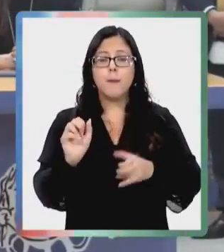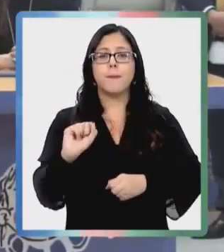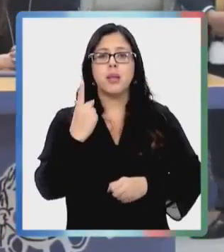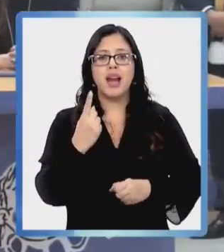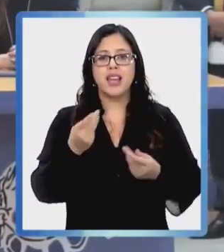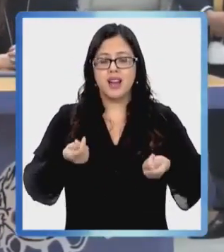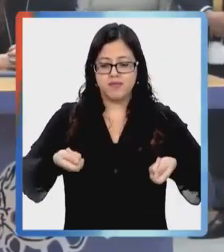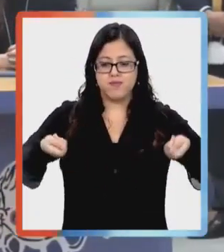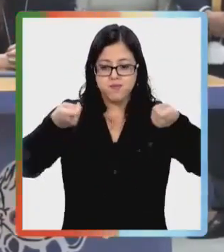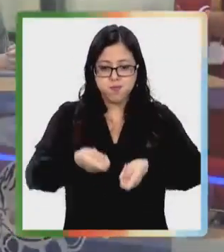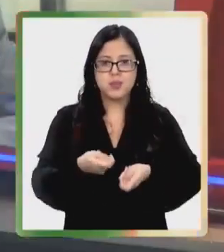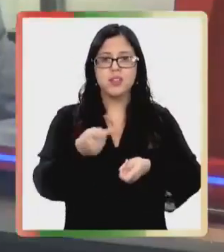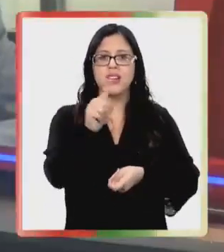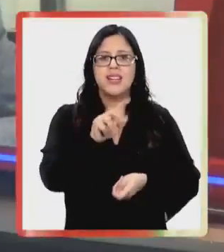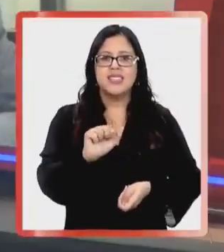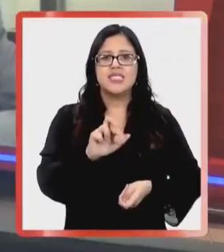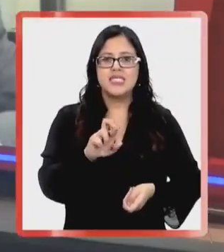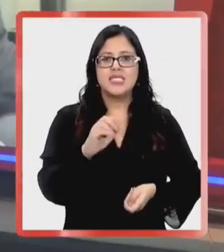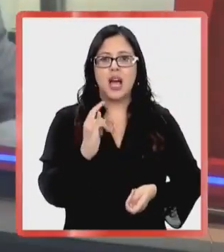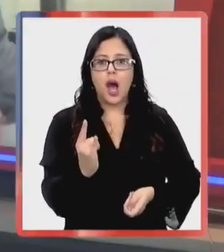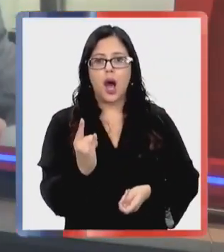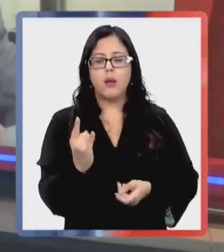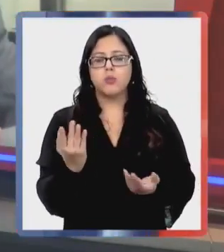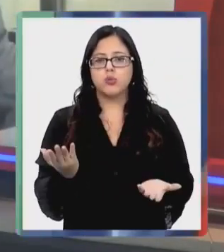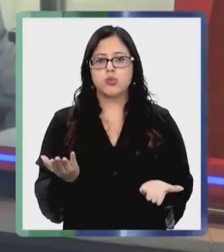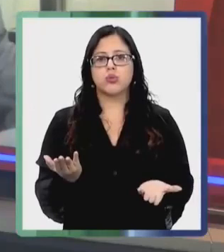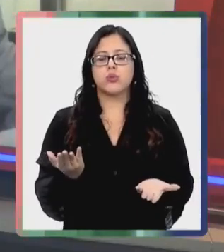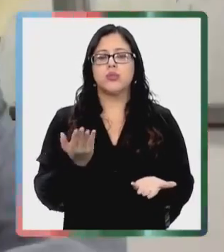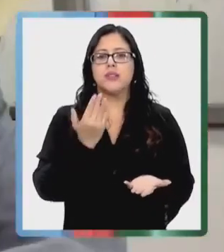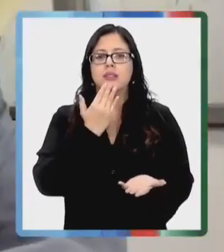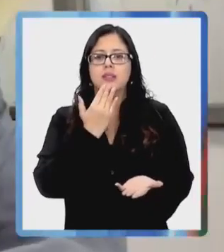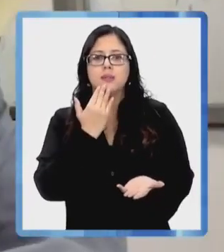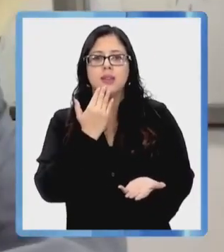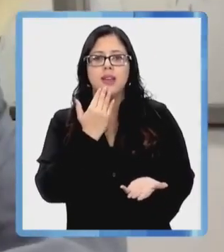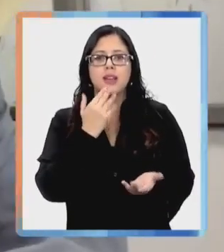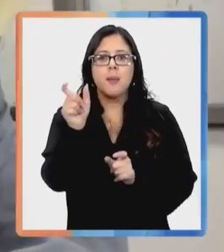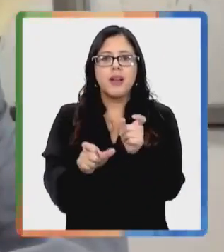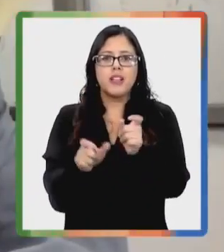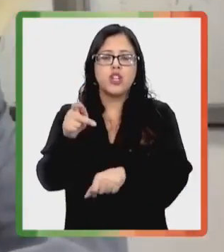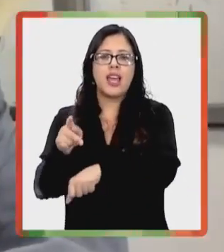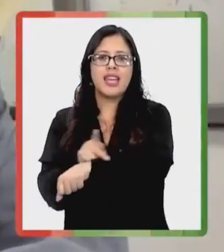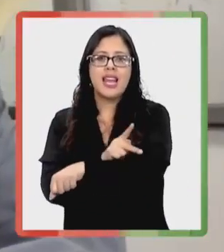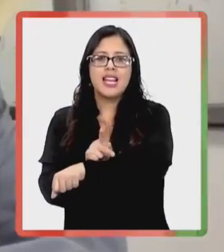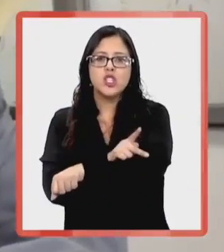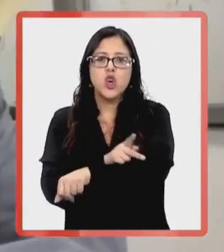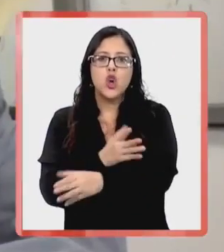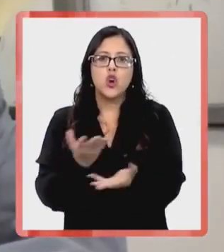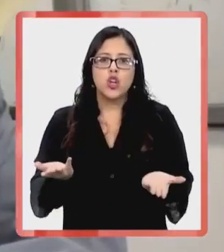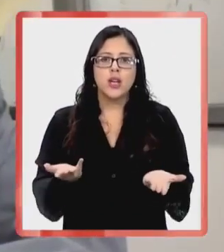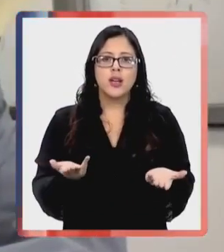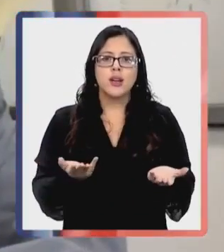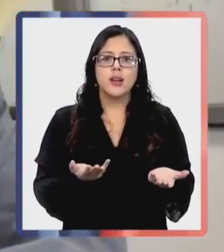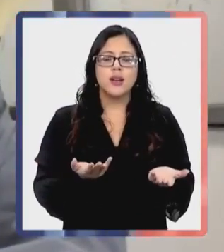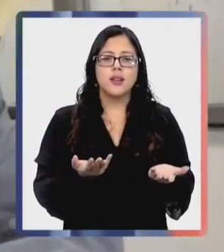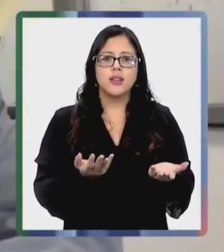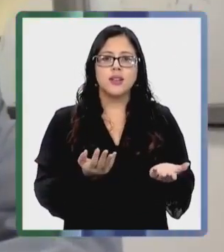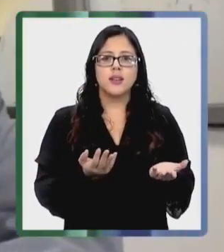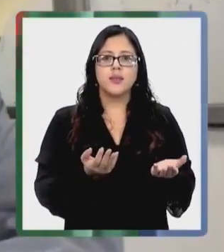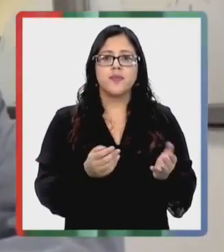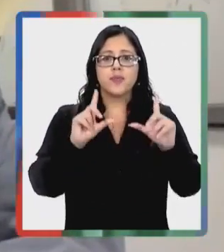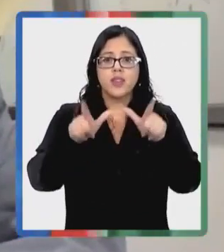más fondos a la atención primaria, que había que reforzar la presencia de kinesiólogos en las unidades